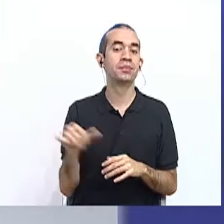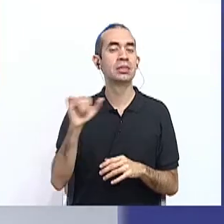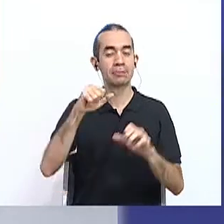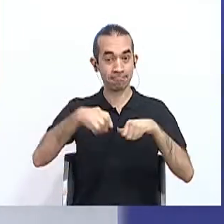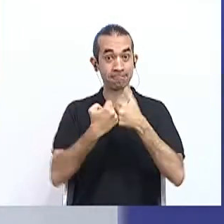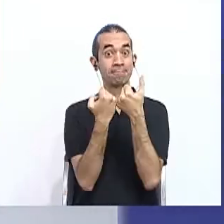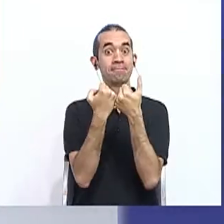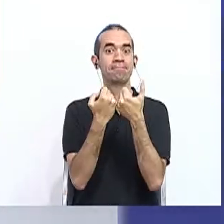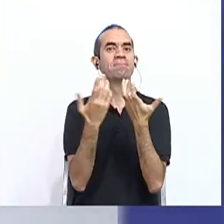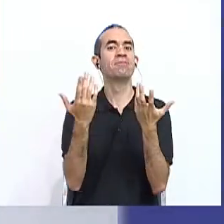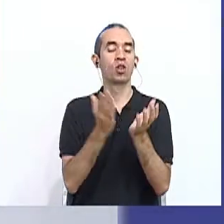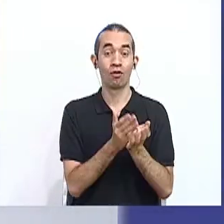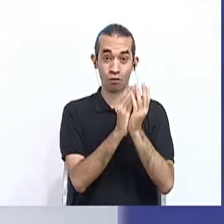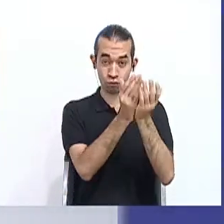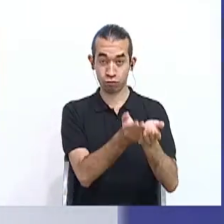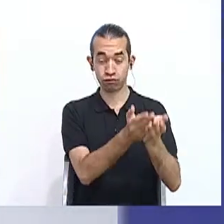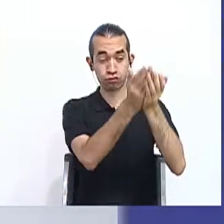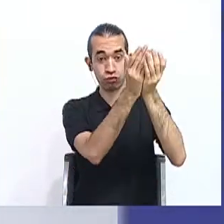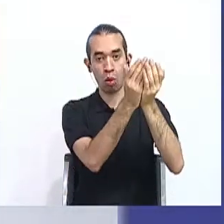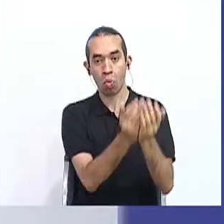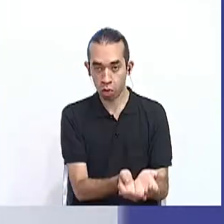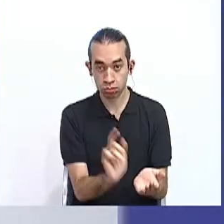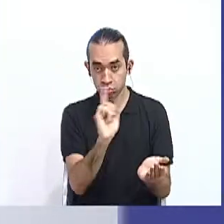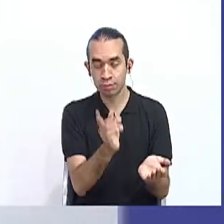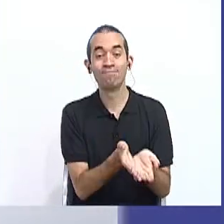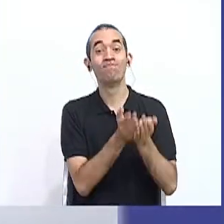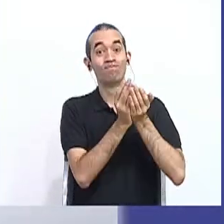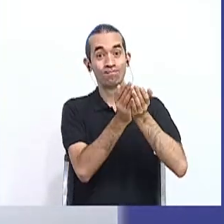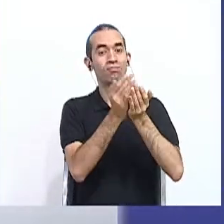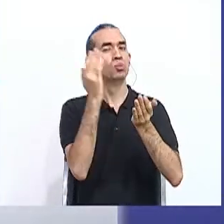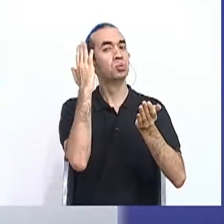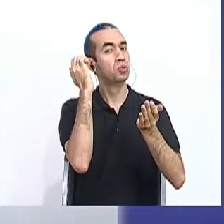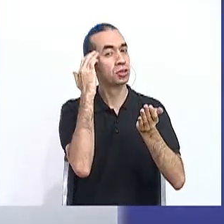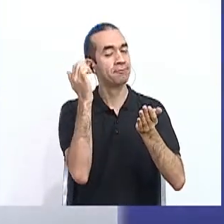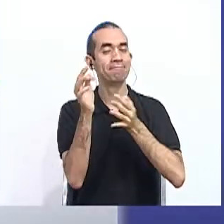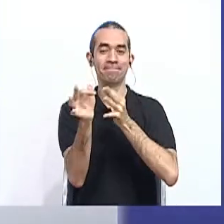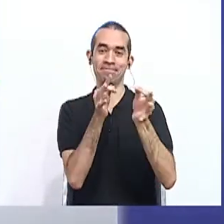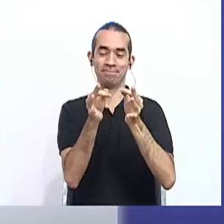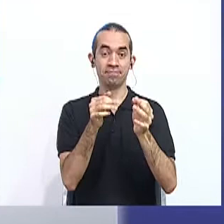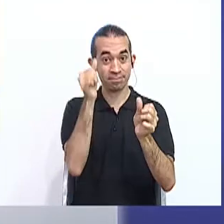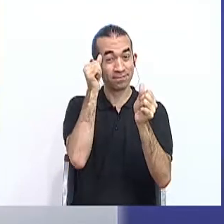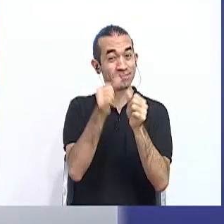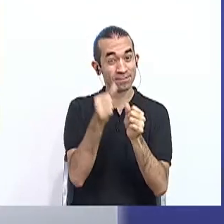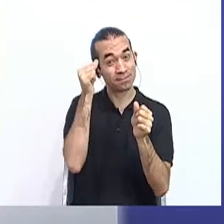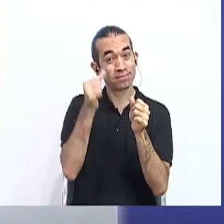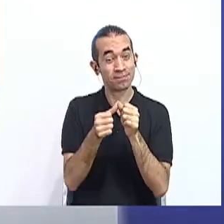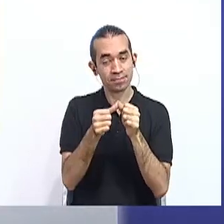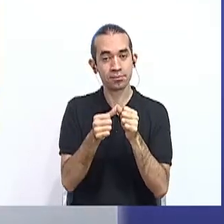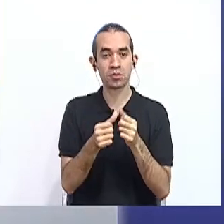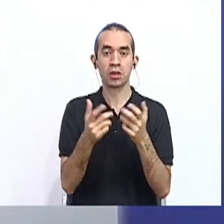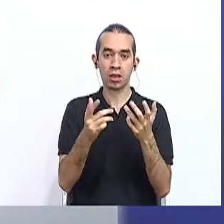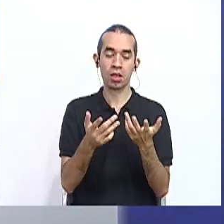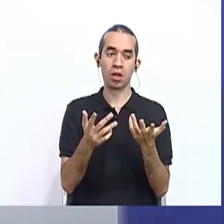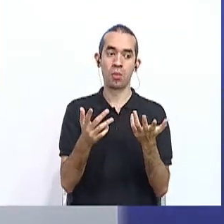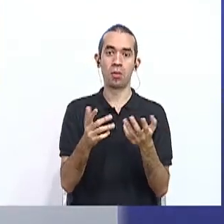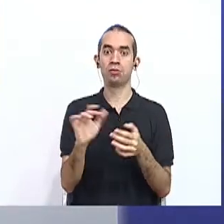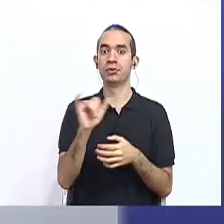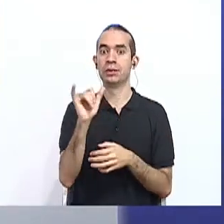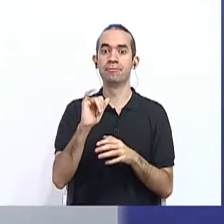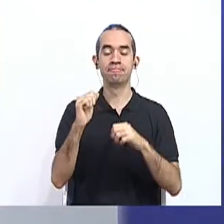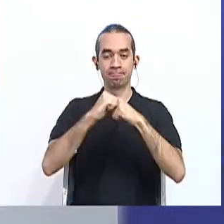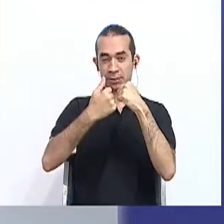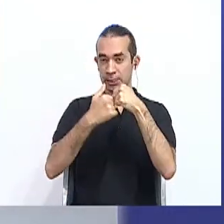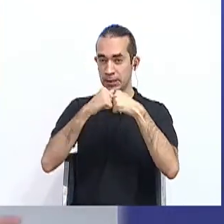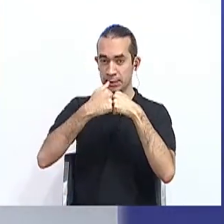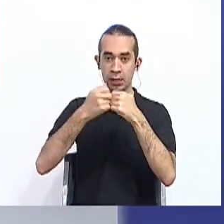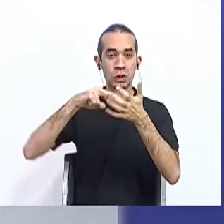explicar el por qué los barcos flotan, ¿sí se acordaron? Bueno, para recordar mejor, por ejemplo, el concepto de densidad